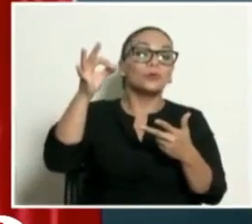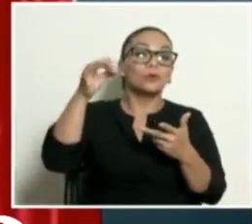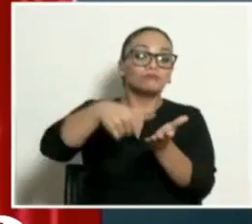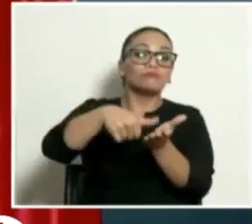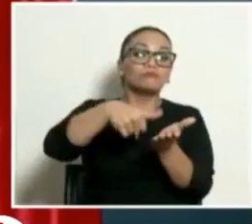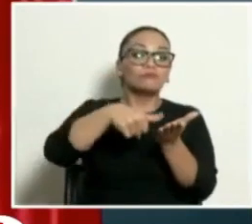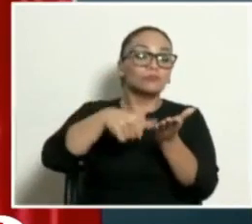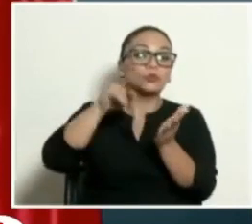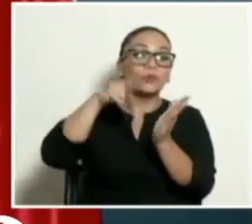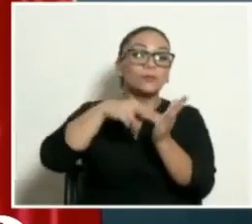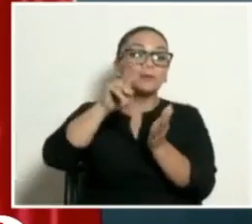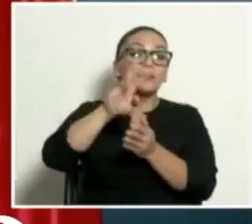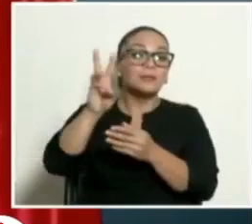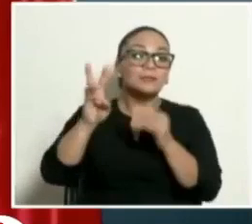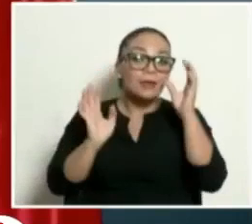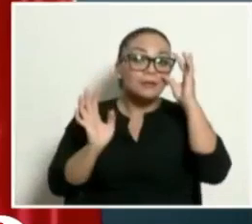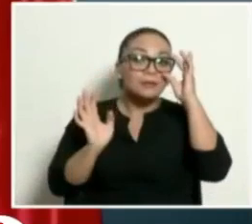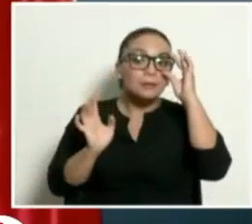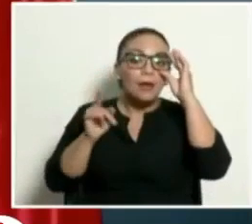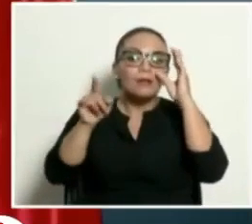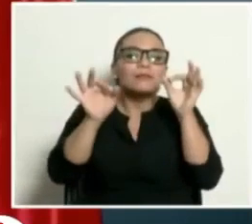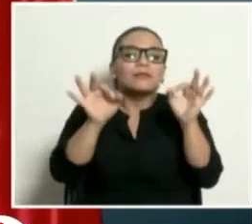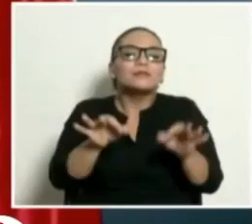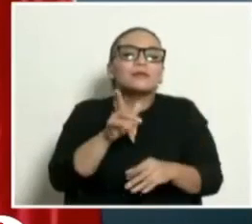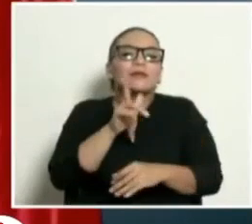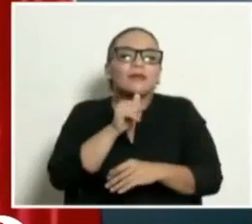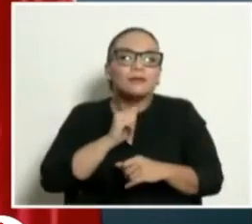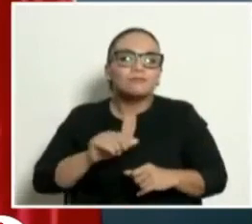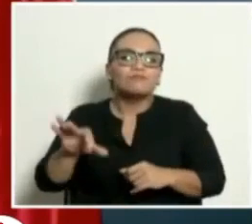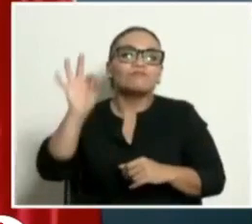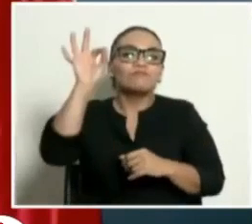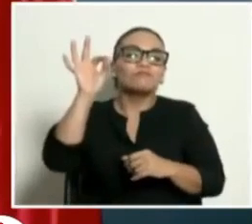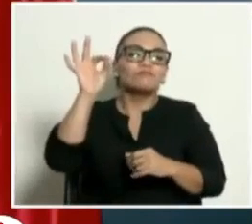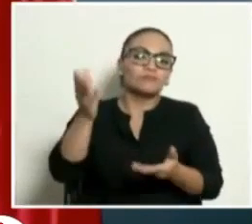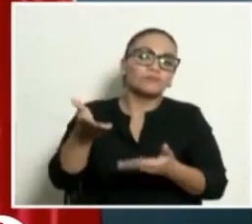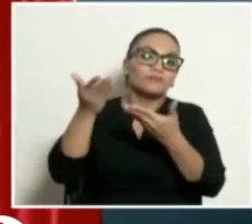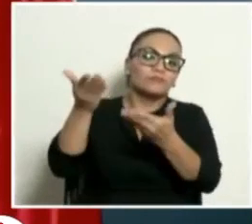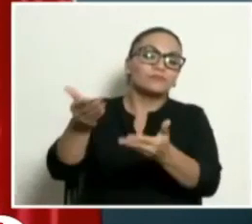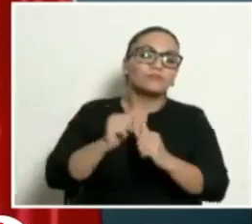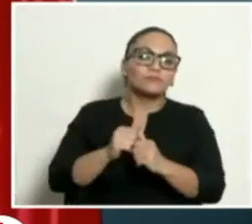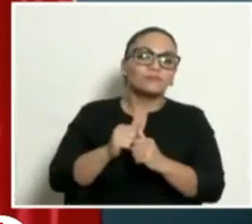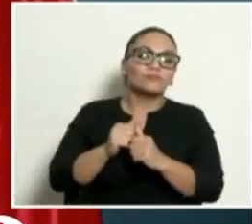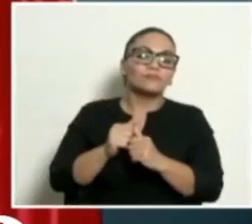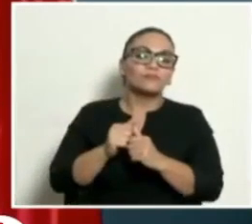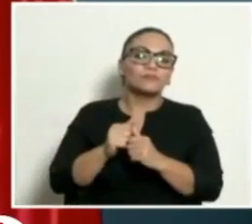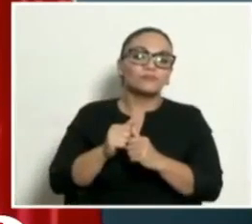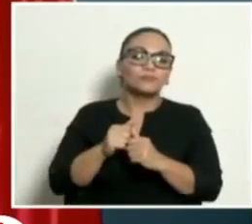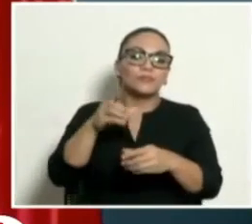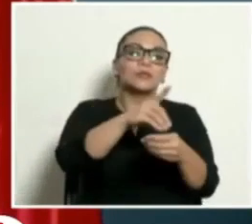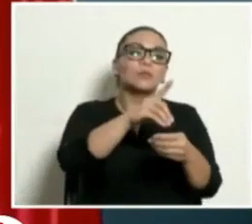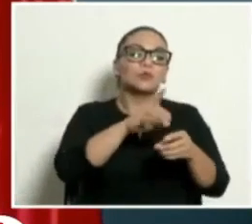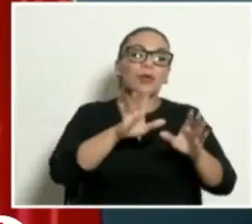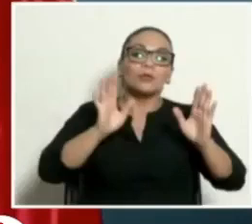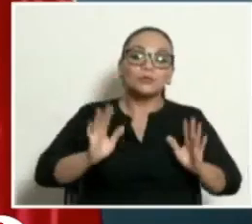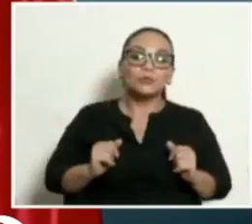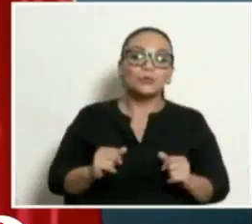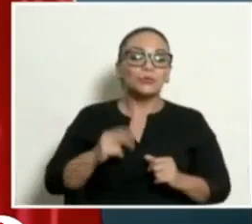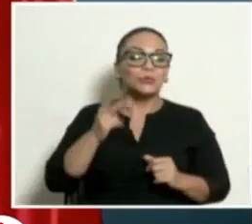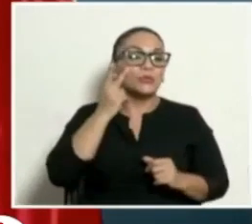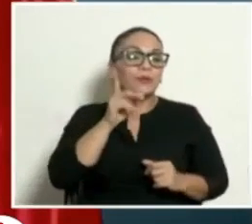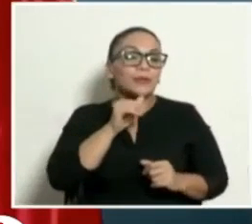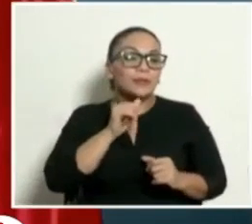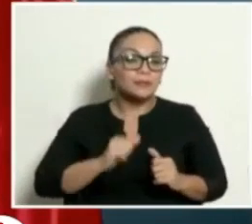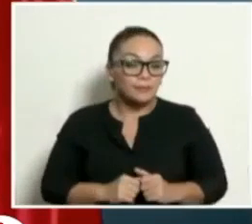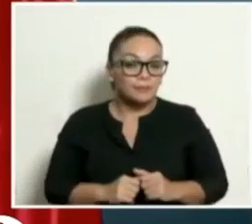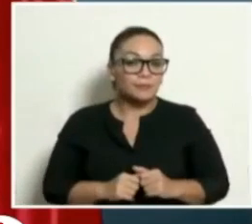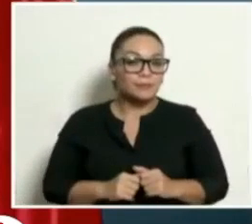2026 decidir a quién le darían los diputados, y si el pueblo de una